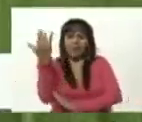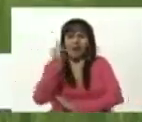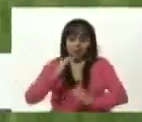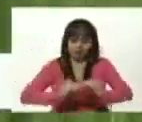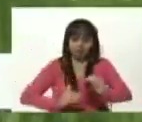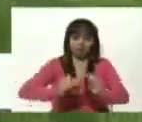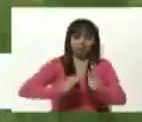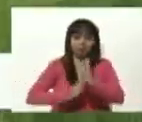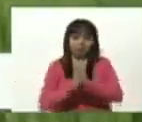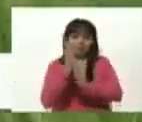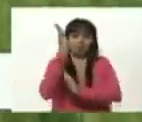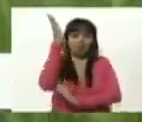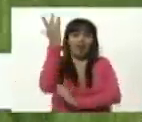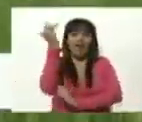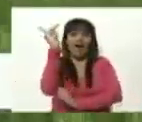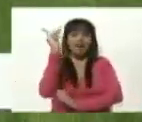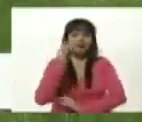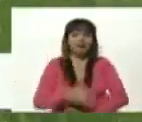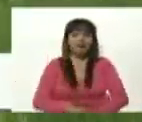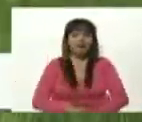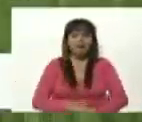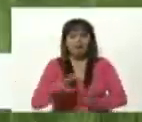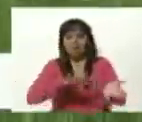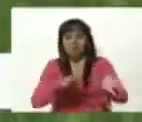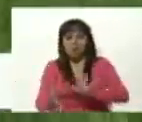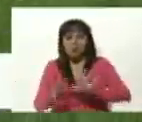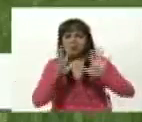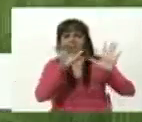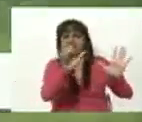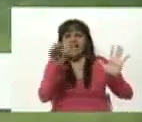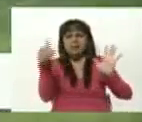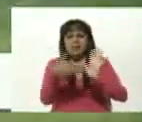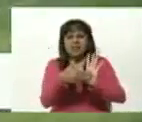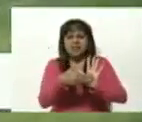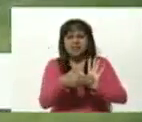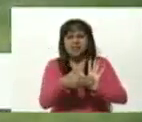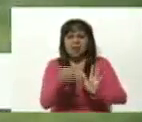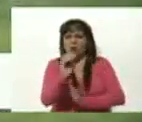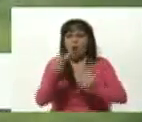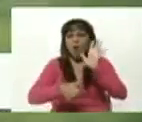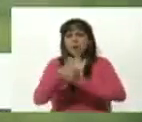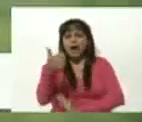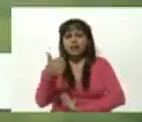buena espiga, y estimamos alrededor de obtener unos 6.000, más de 6.000 kilogramos por